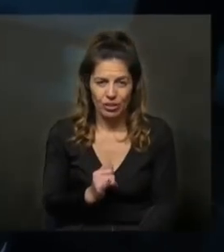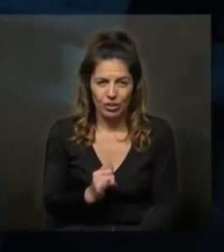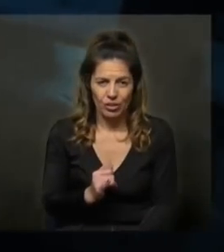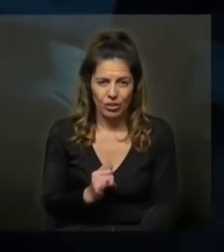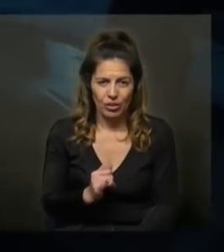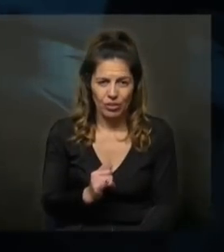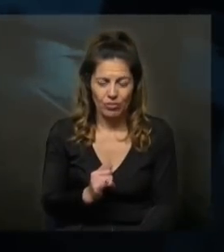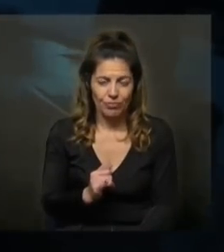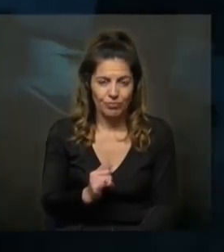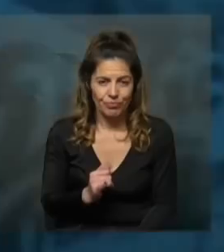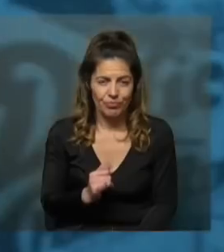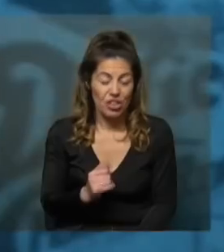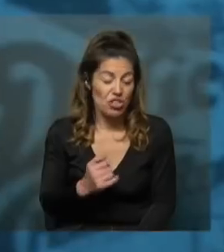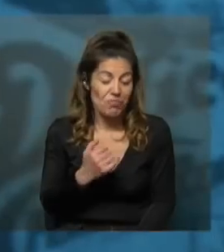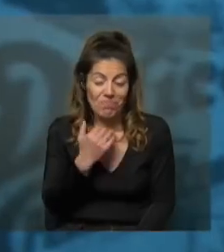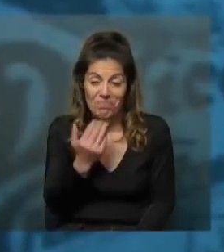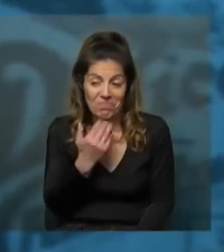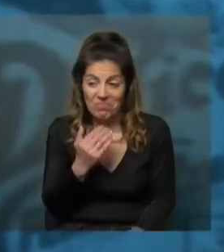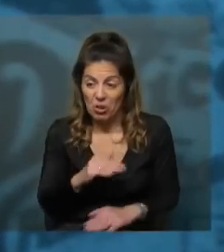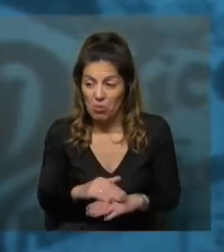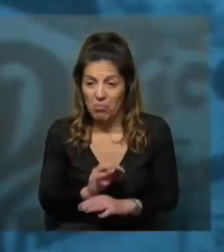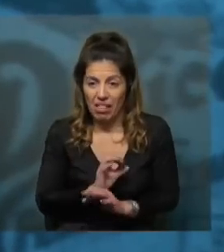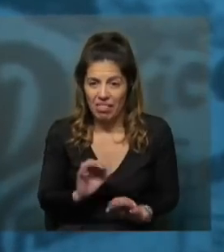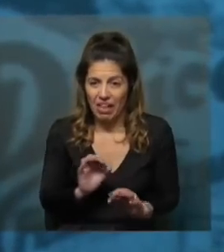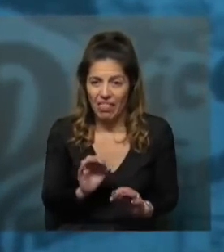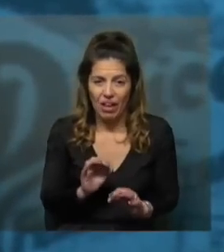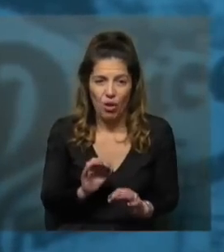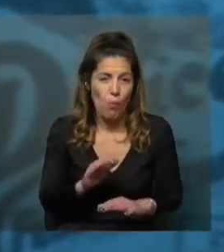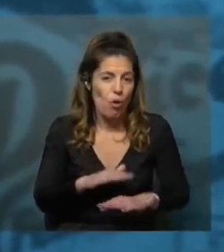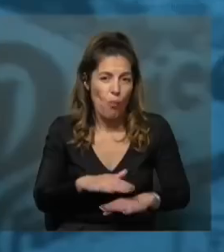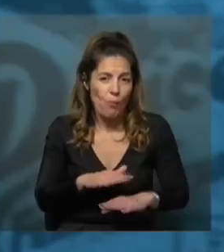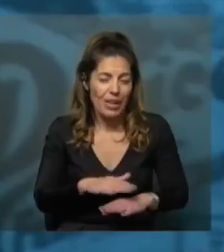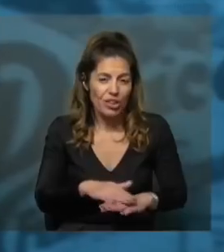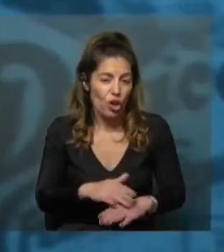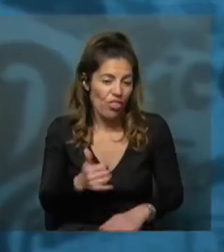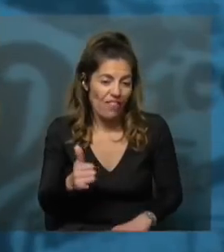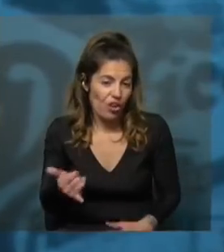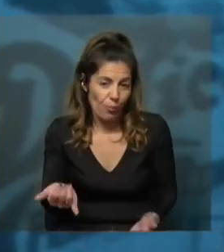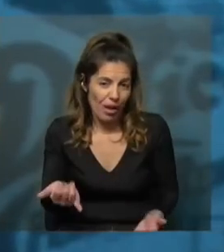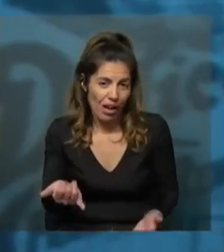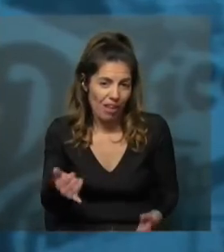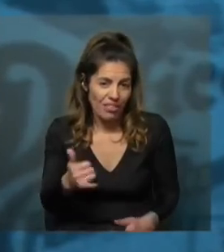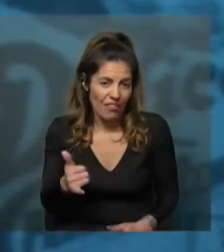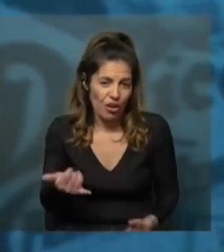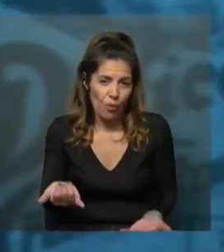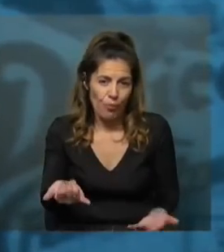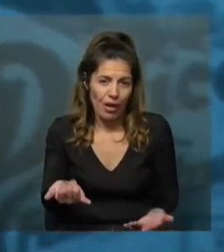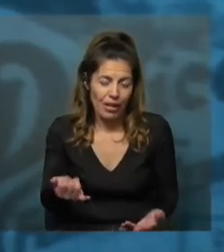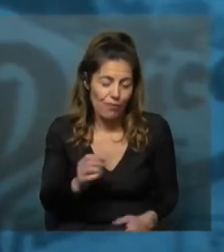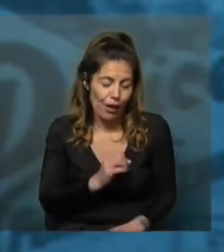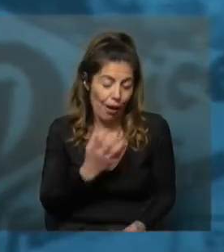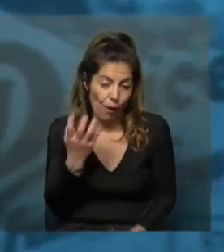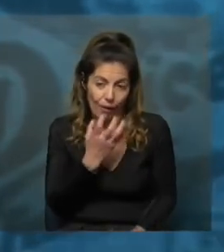una catarata sin comer y sin beber o sea una una joda una mala jugada una mala jugada